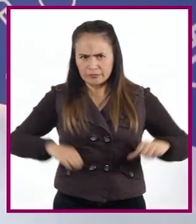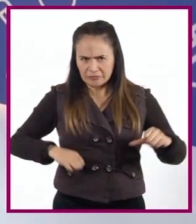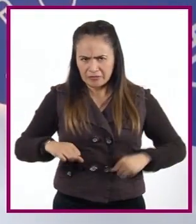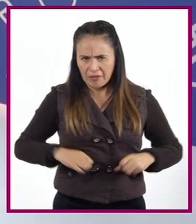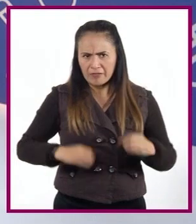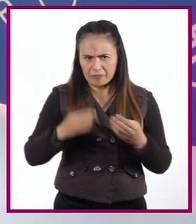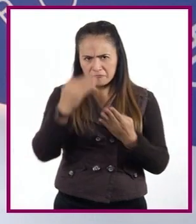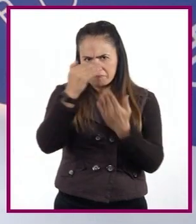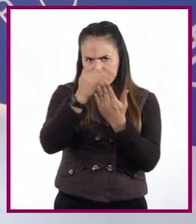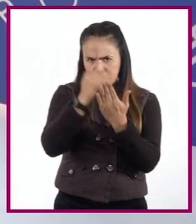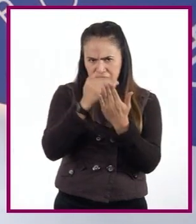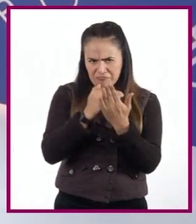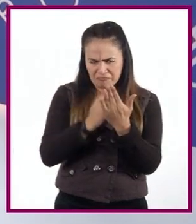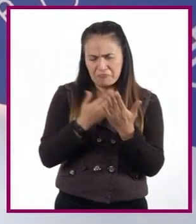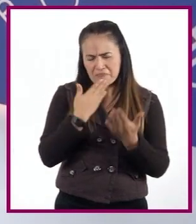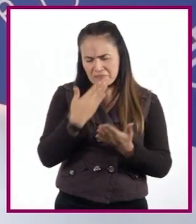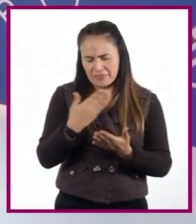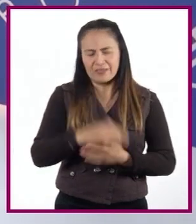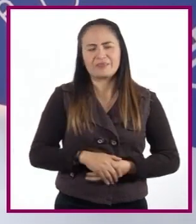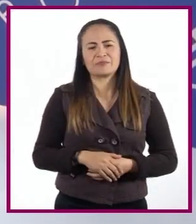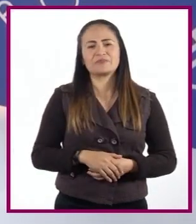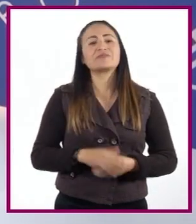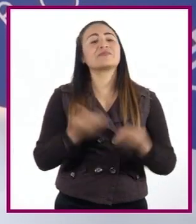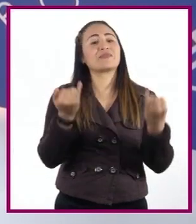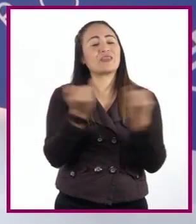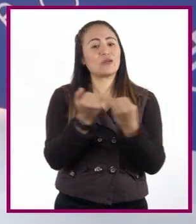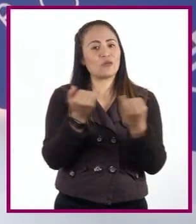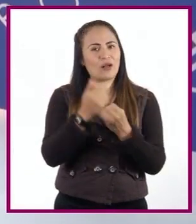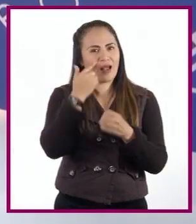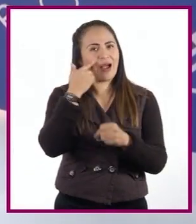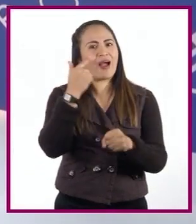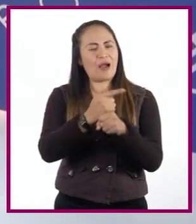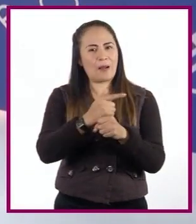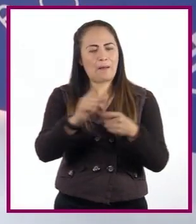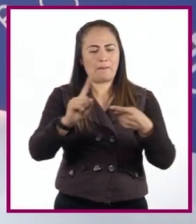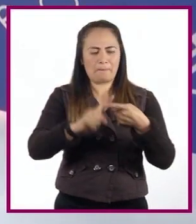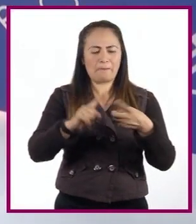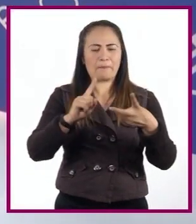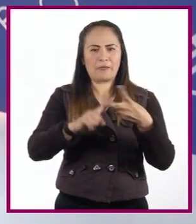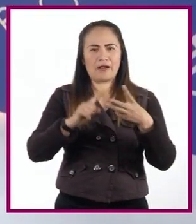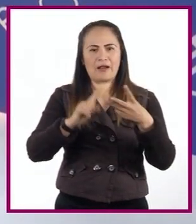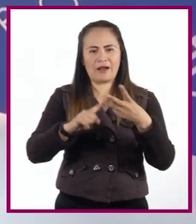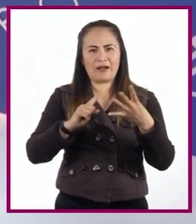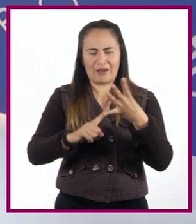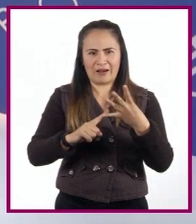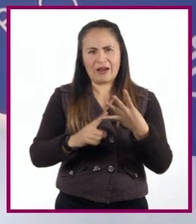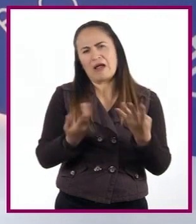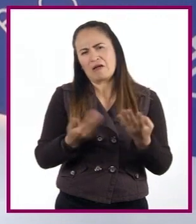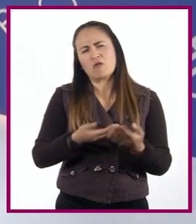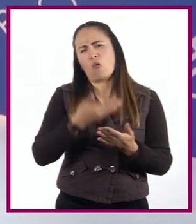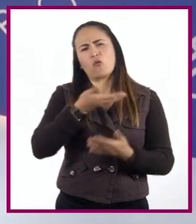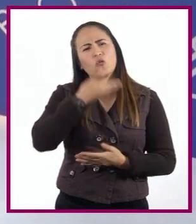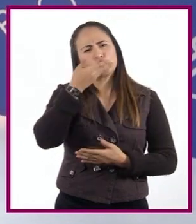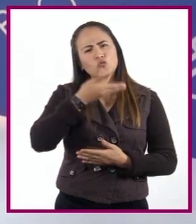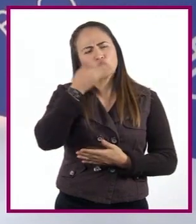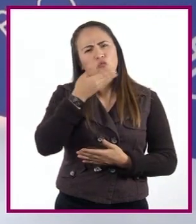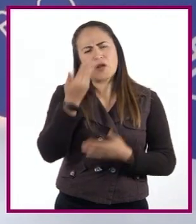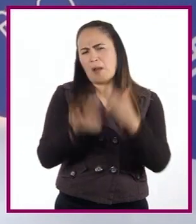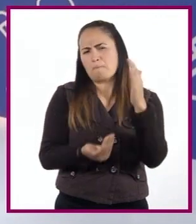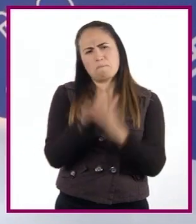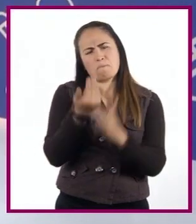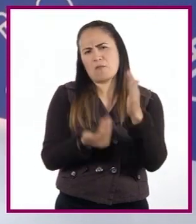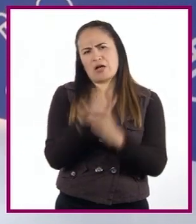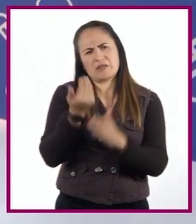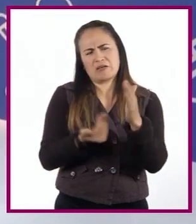Bien. Ahora, como se percataron, acabamos de mencionar las primeras acciones que regularmente hacemos en un día cotidiano